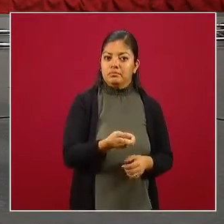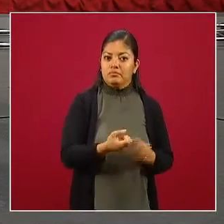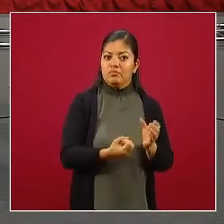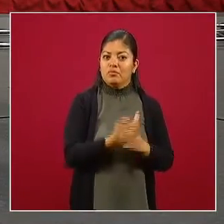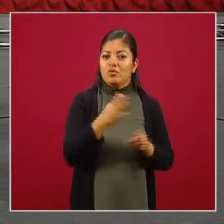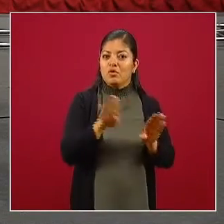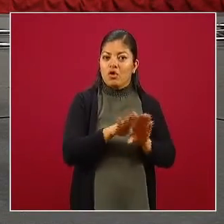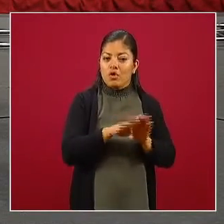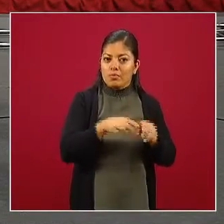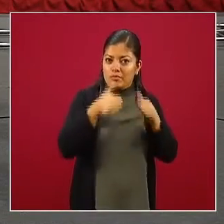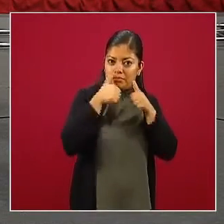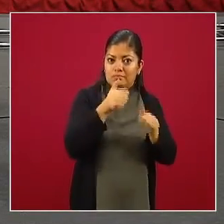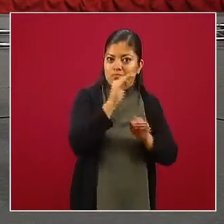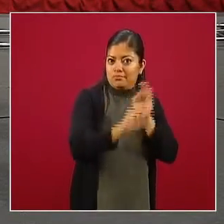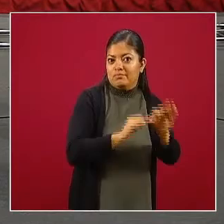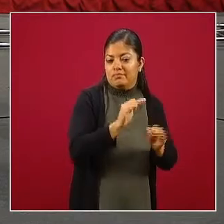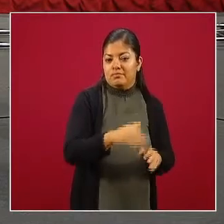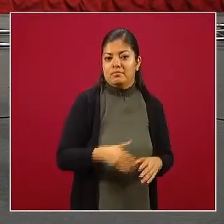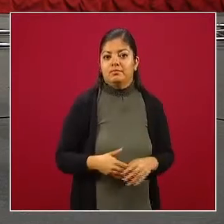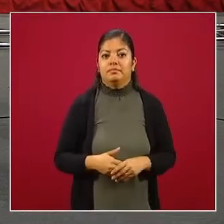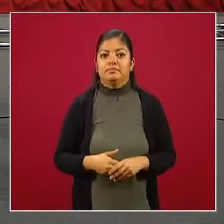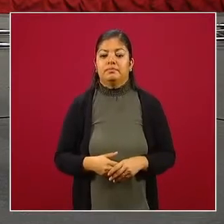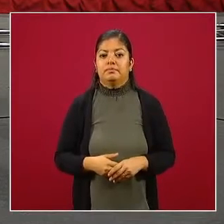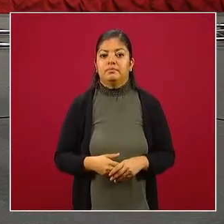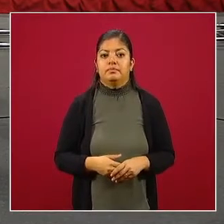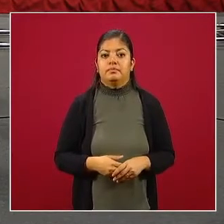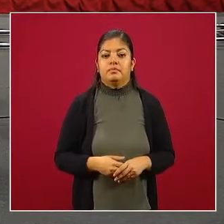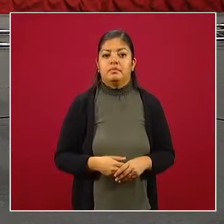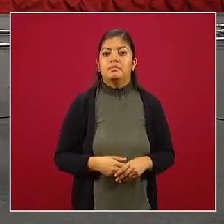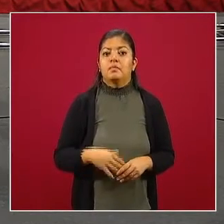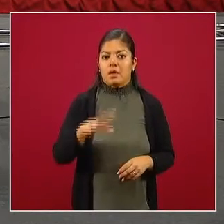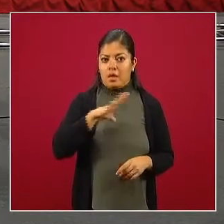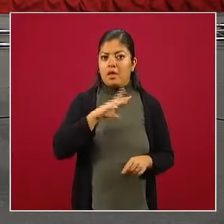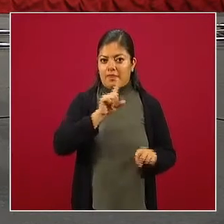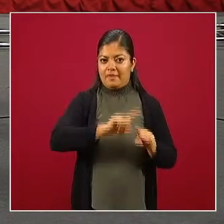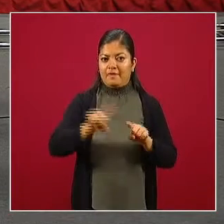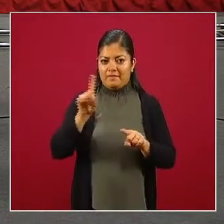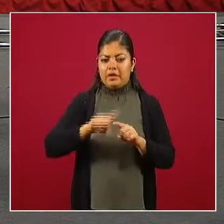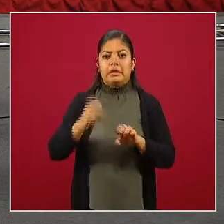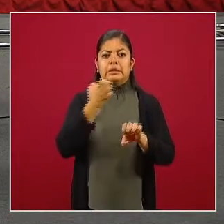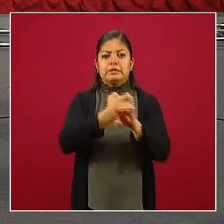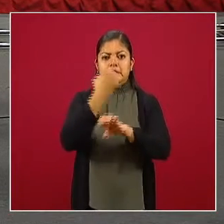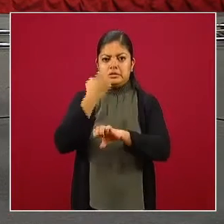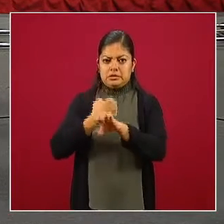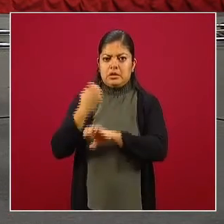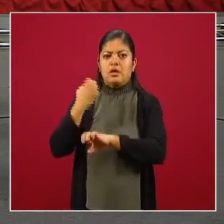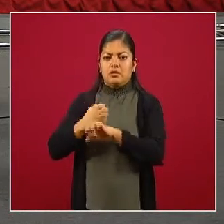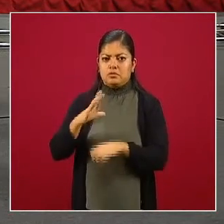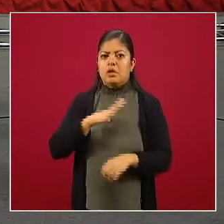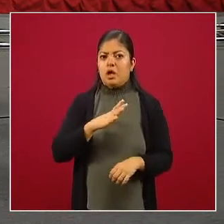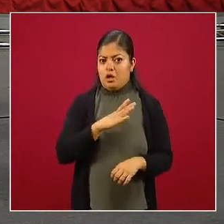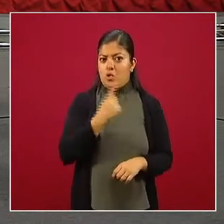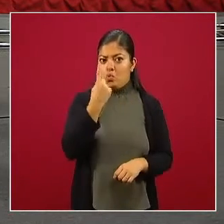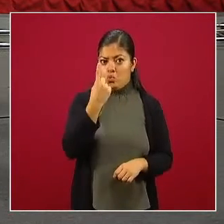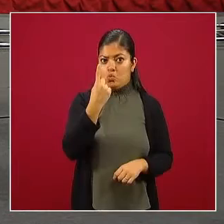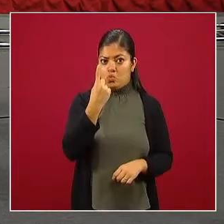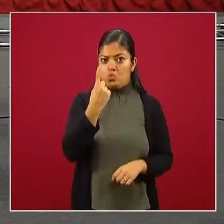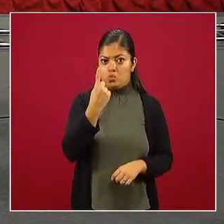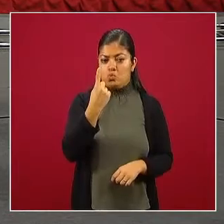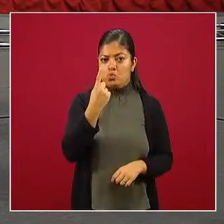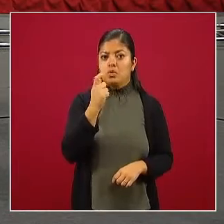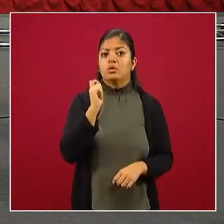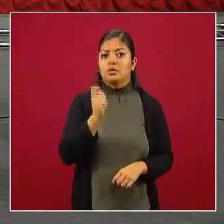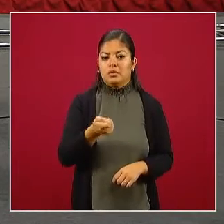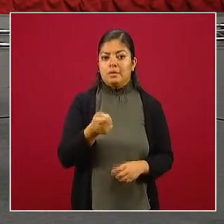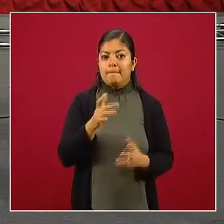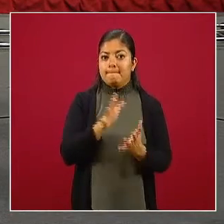paquete de intervenciones. Se encuentran en varios de las entidades federativas. Hay una que destaca por ocupar